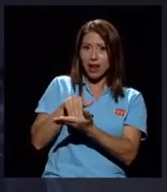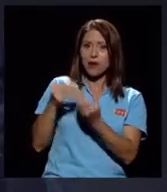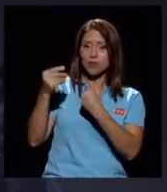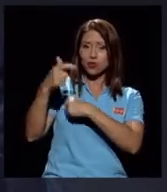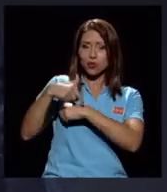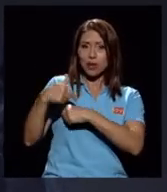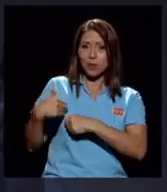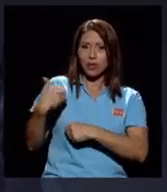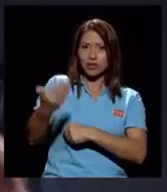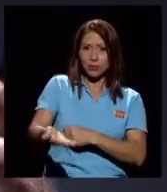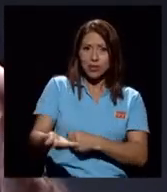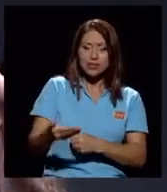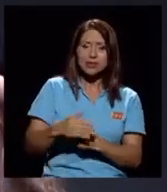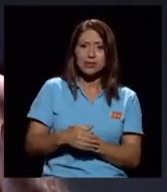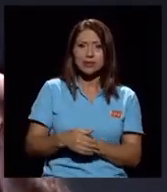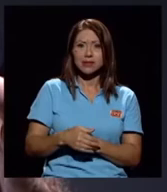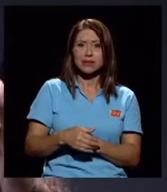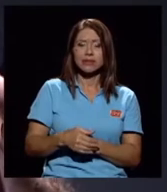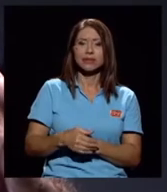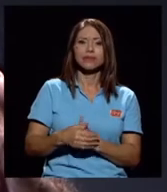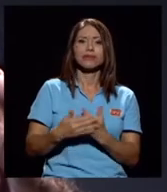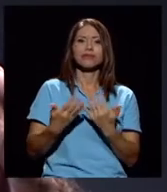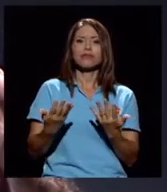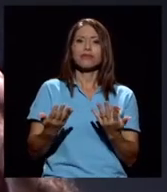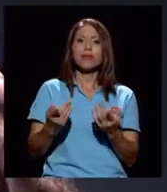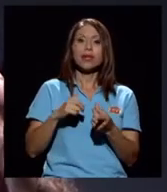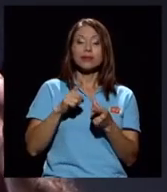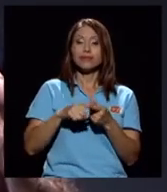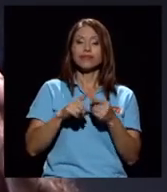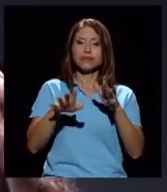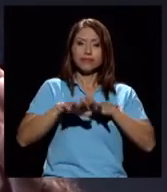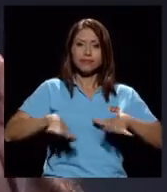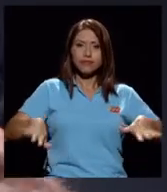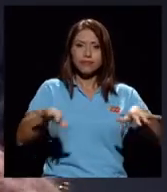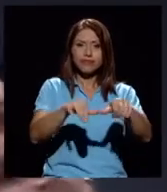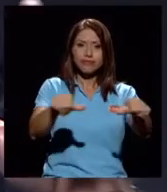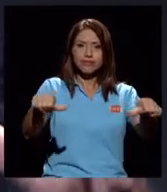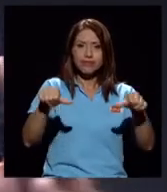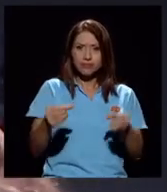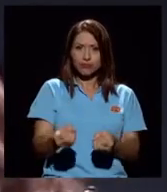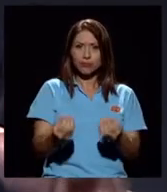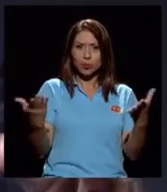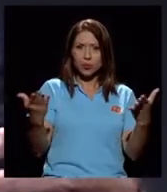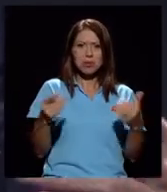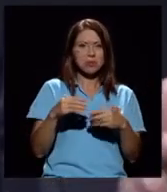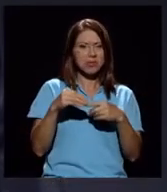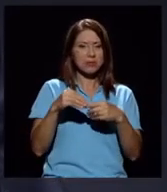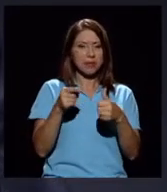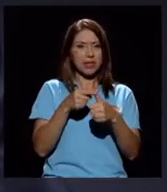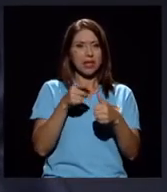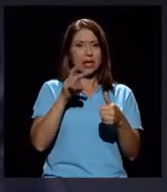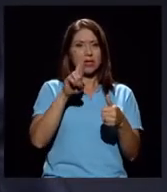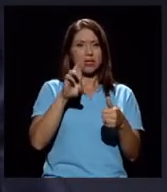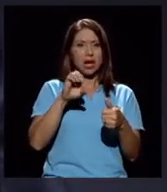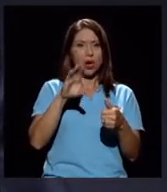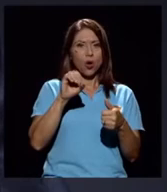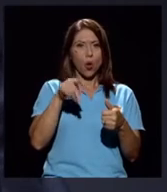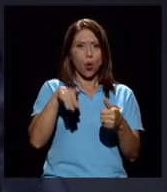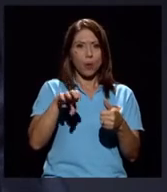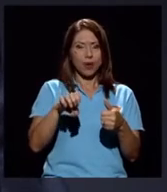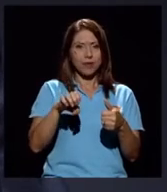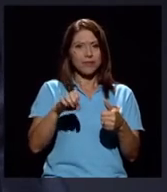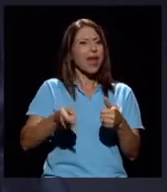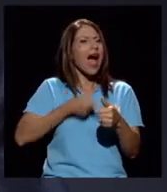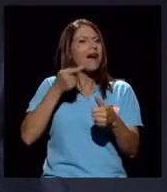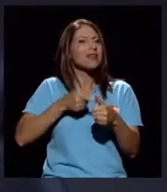después sacaron al sector público principalmente el recorte y eso a veces el gobierno pero era el